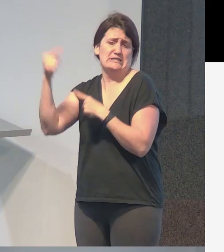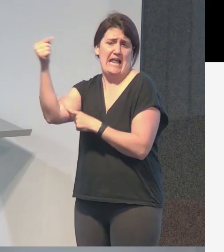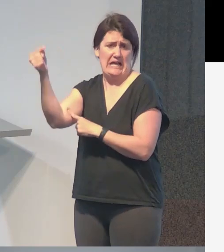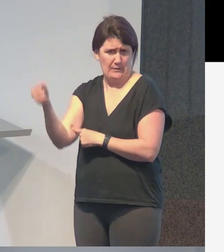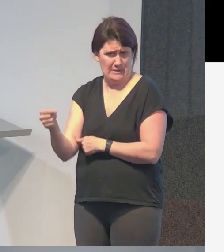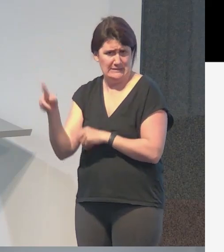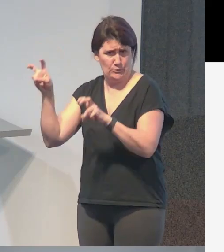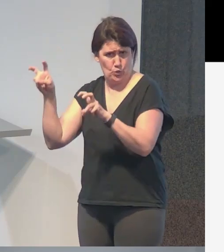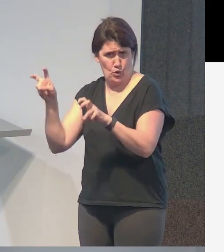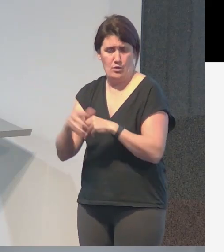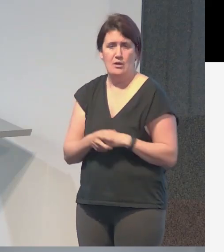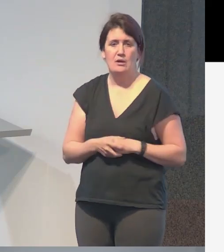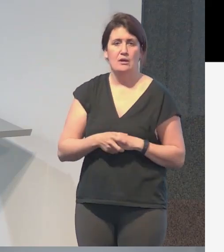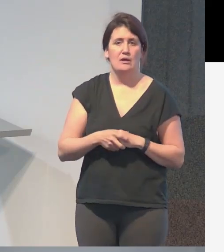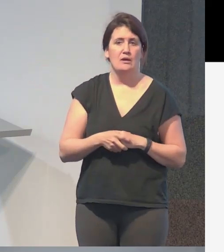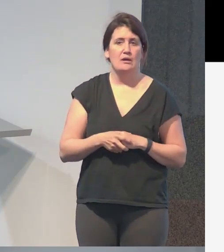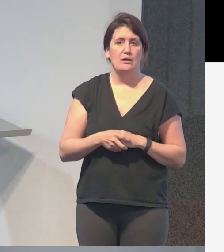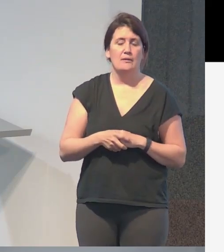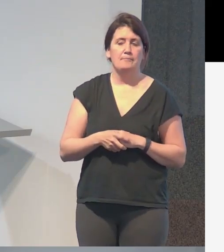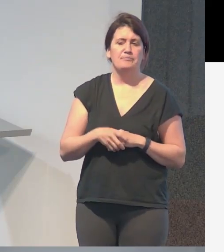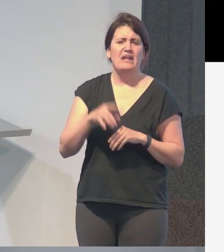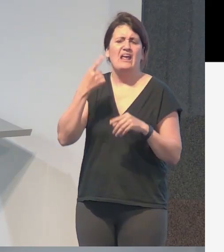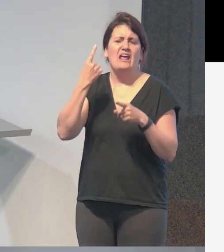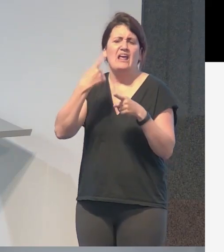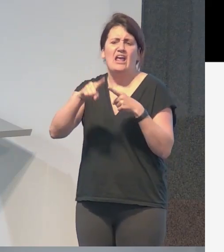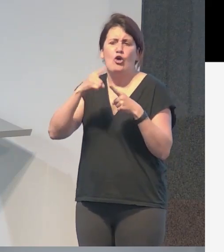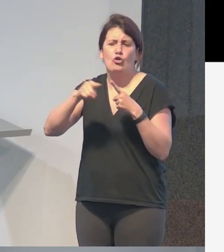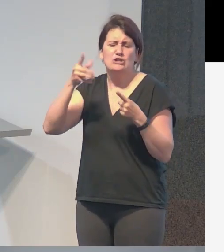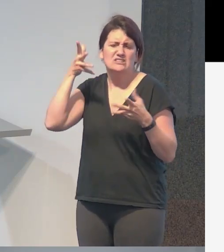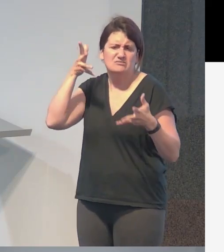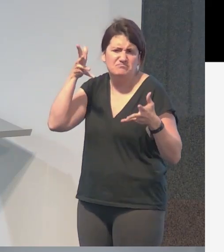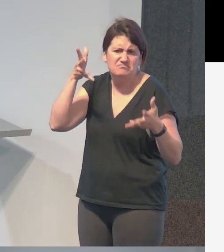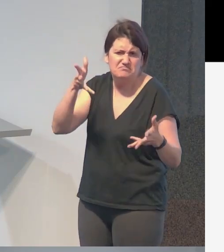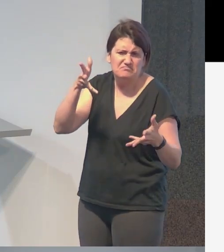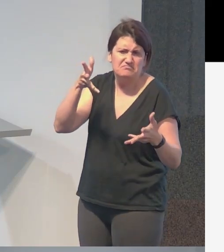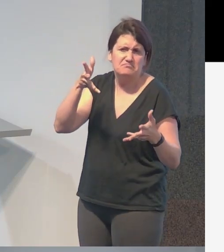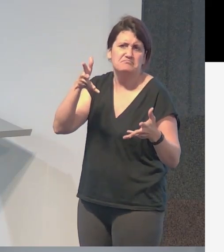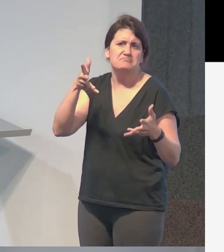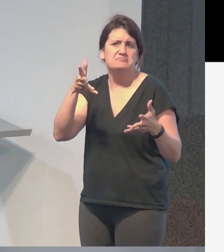título y unas sugestiones para mejorarlo.